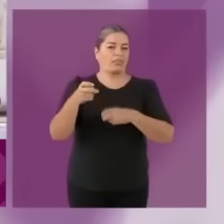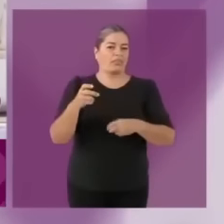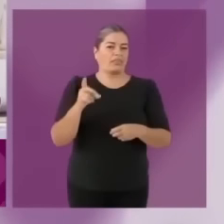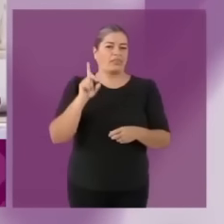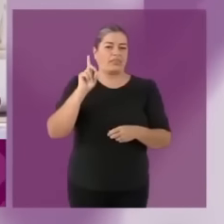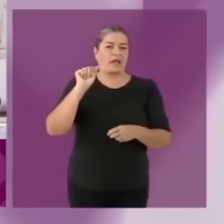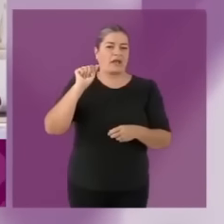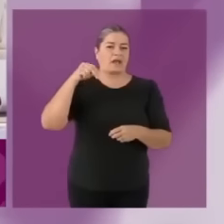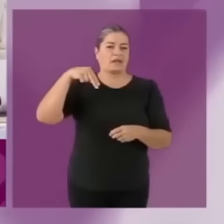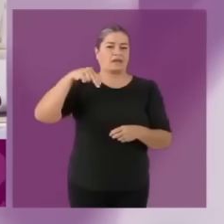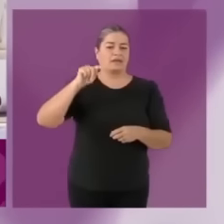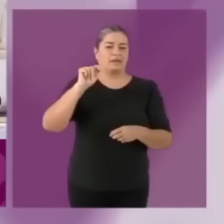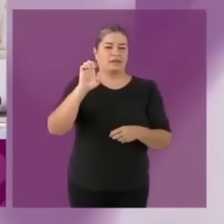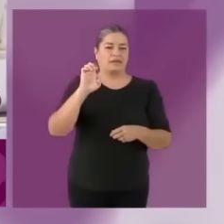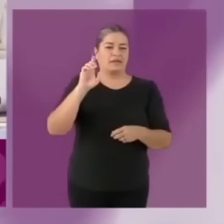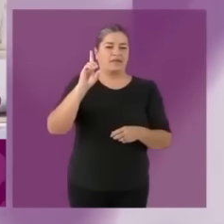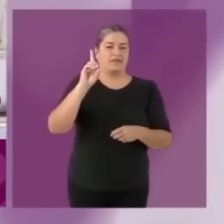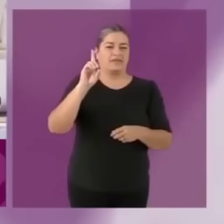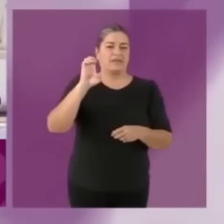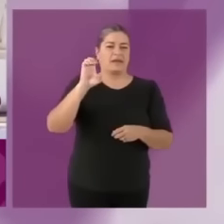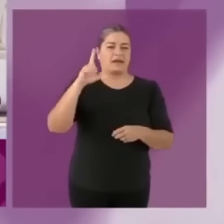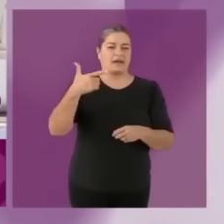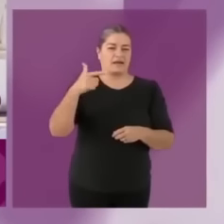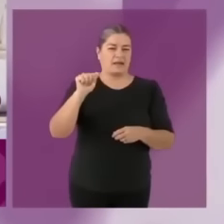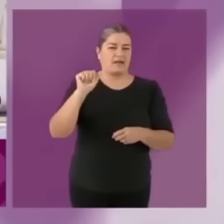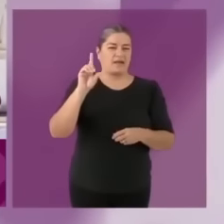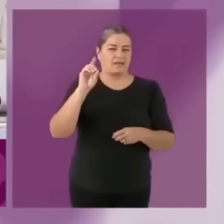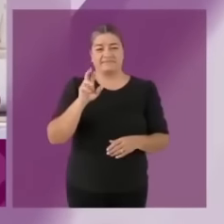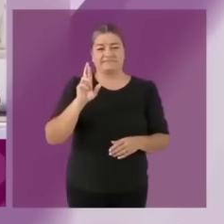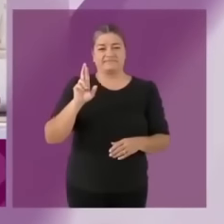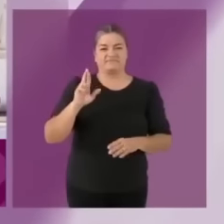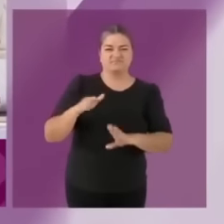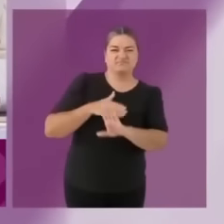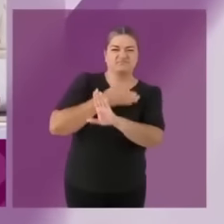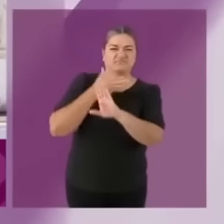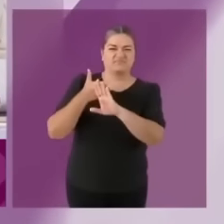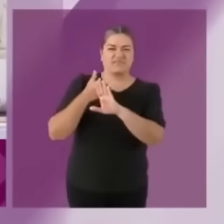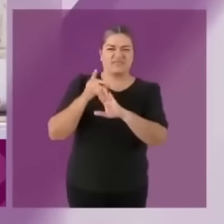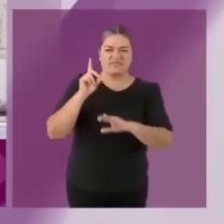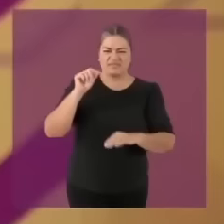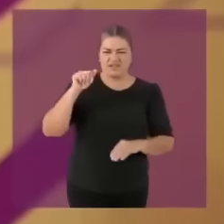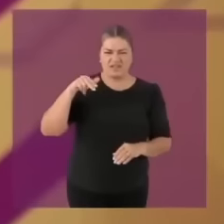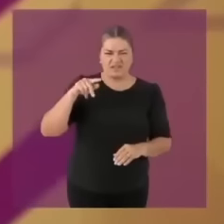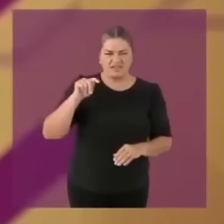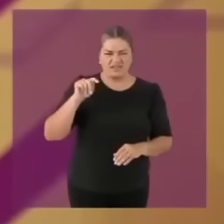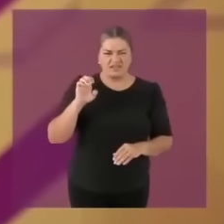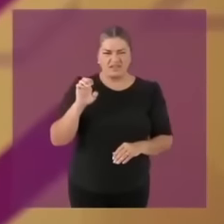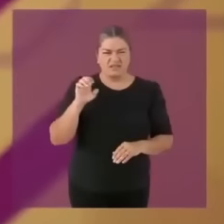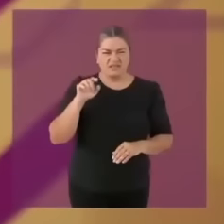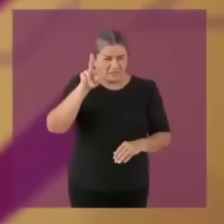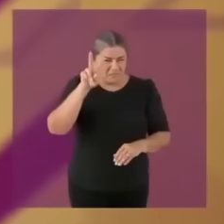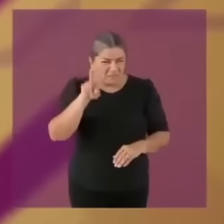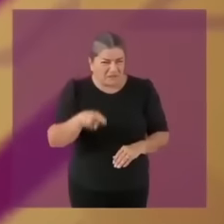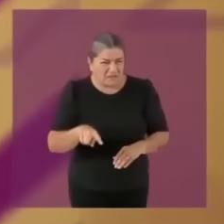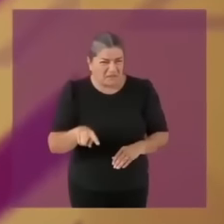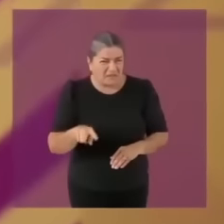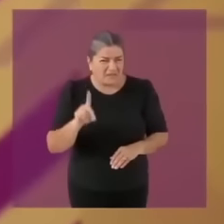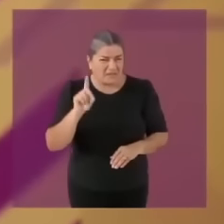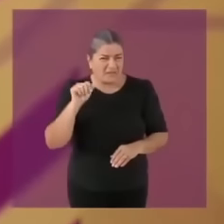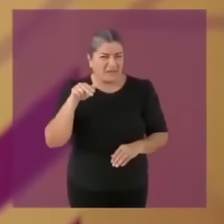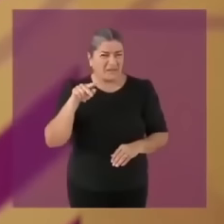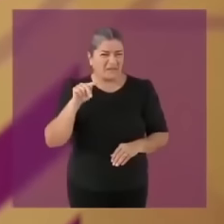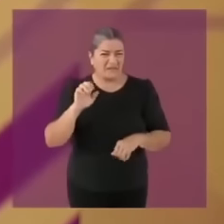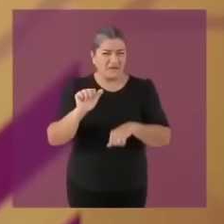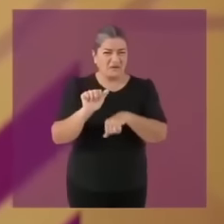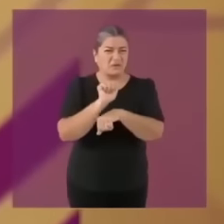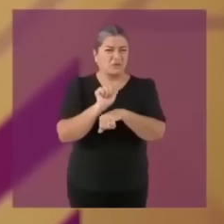Cuando hablamos de lo viejo y lo nuevo, no descalificamos memes por su edad. Como el mejor amigo de Xochitl, Ricardito, que tiene